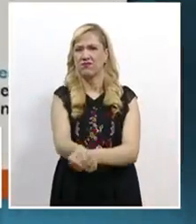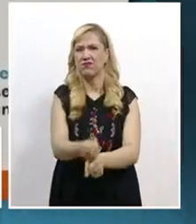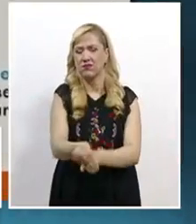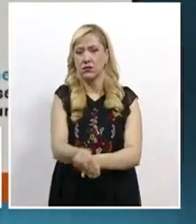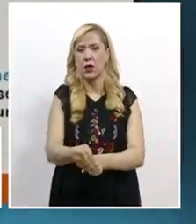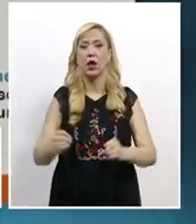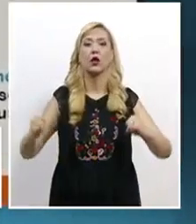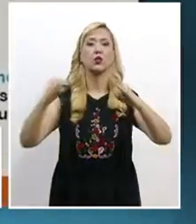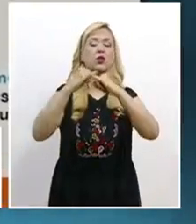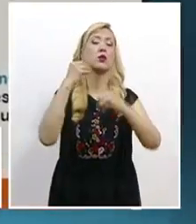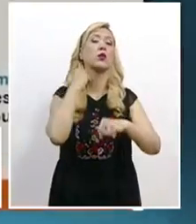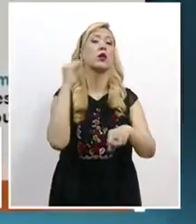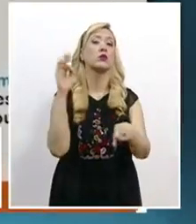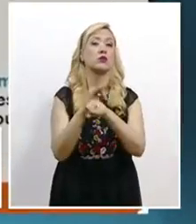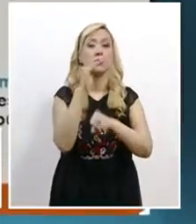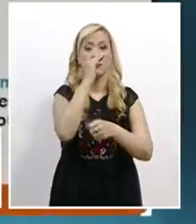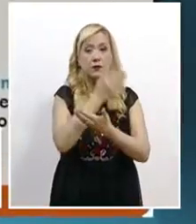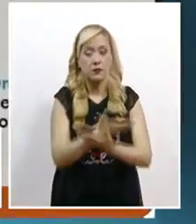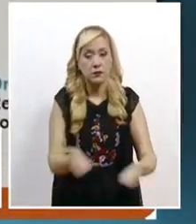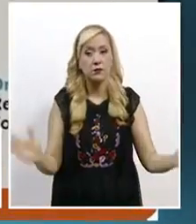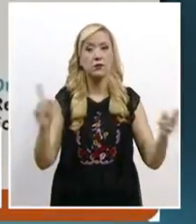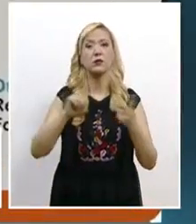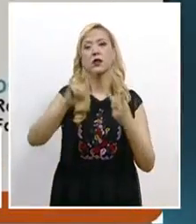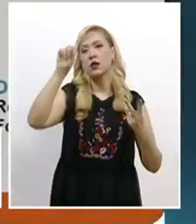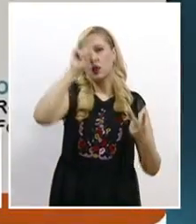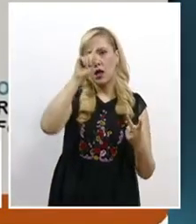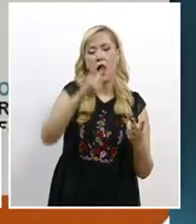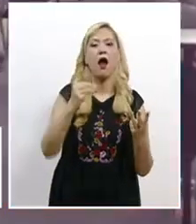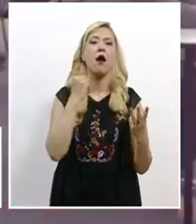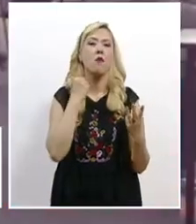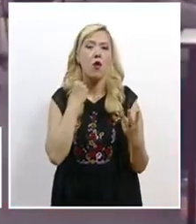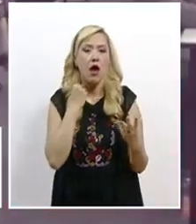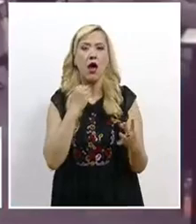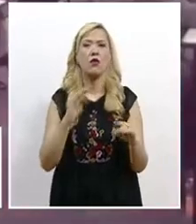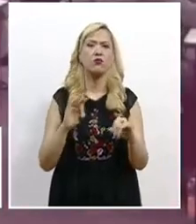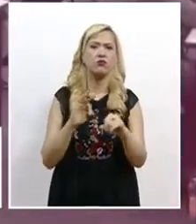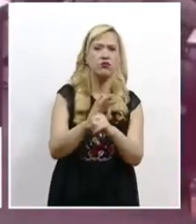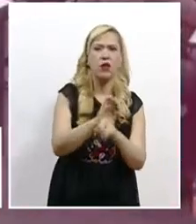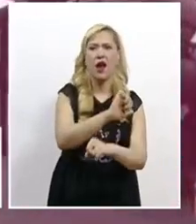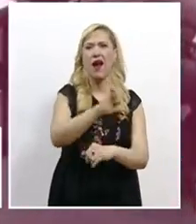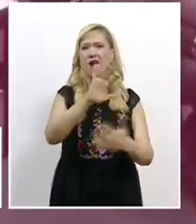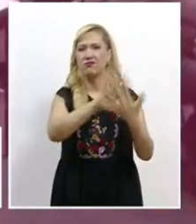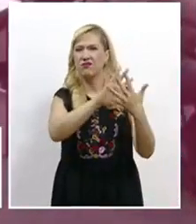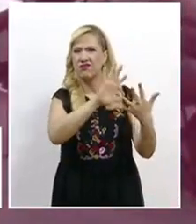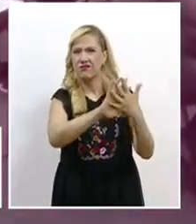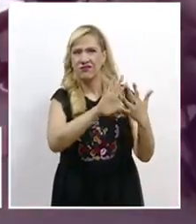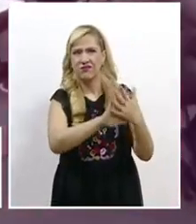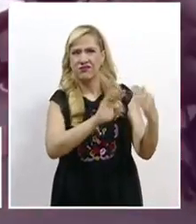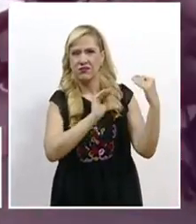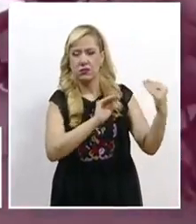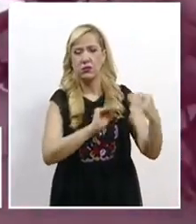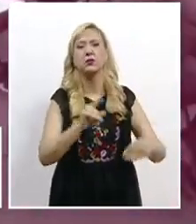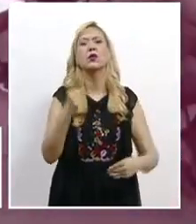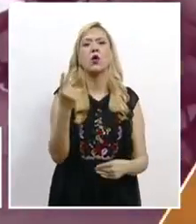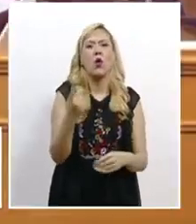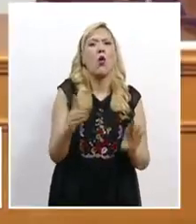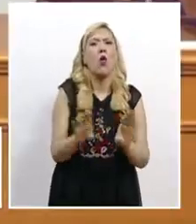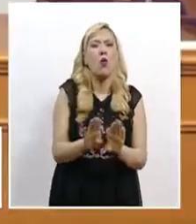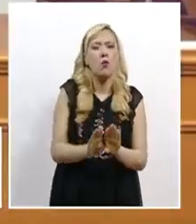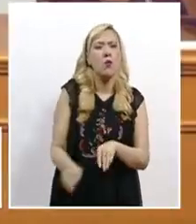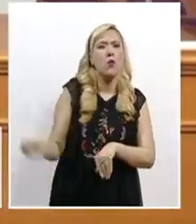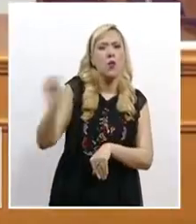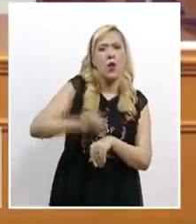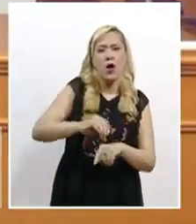Pública, asesores jurídicos y defensores penales para que conozcan e incorporen en su quehacer los estándares internacionales